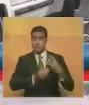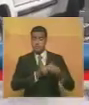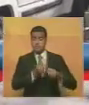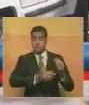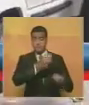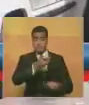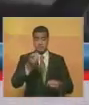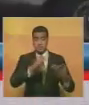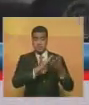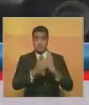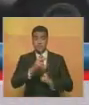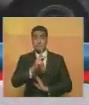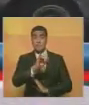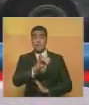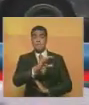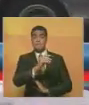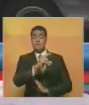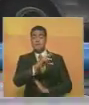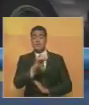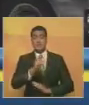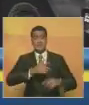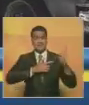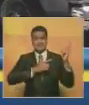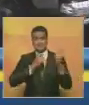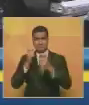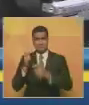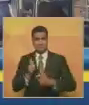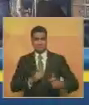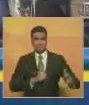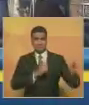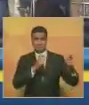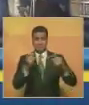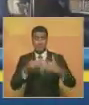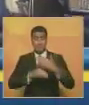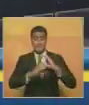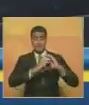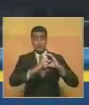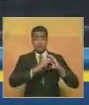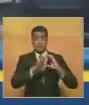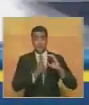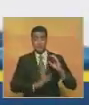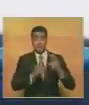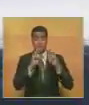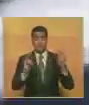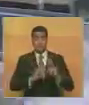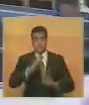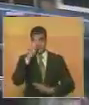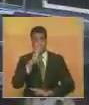miembros del colectivo la piedrita emprendieron una Ráfaga de tiros cuando el microbús circulaba frente al museo militar